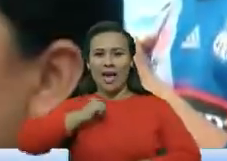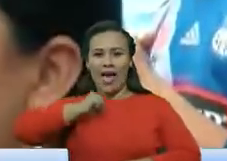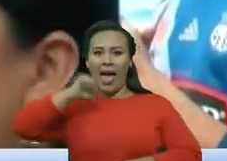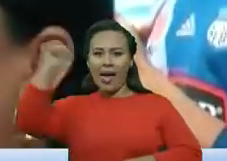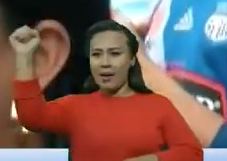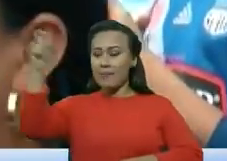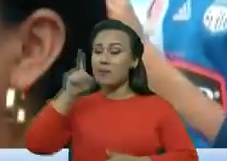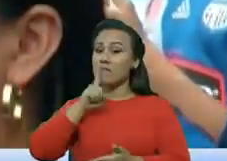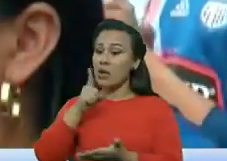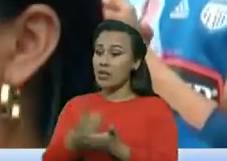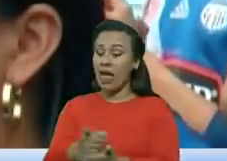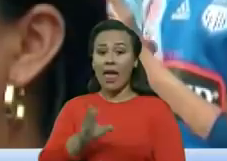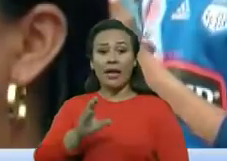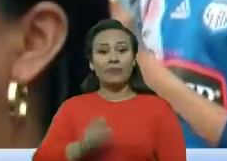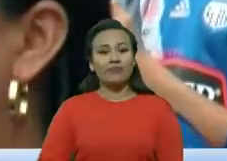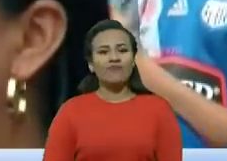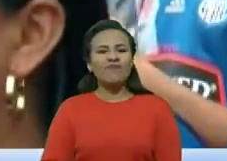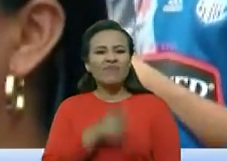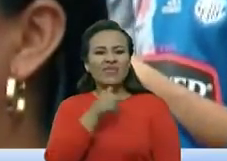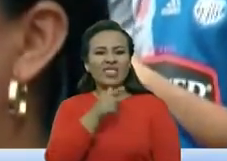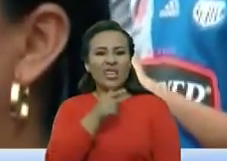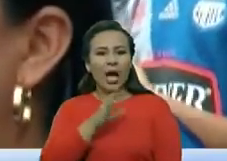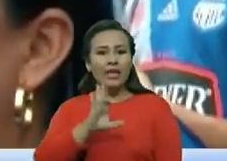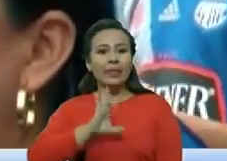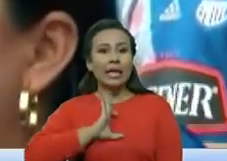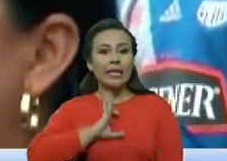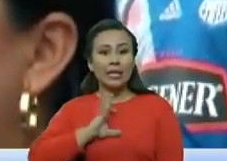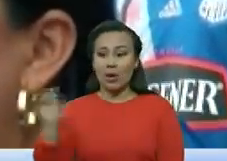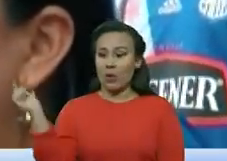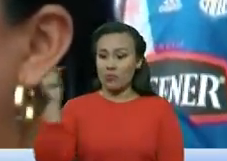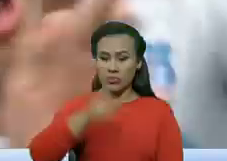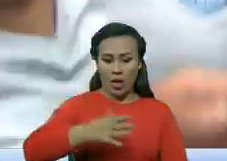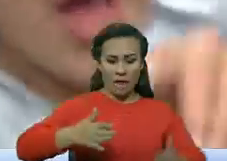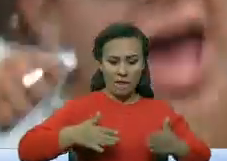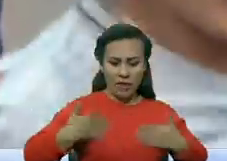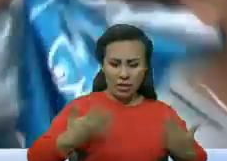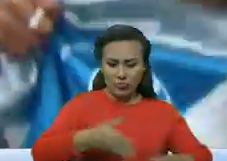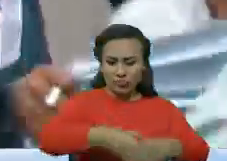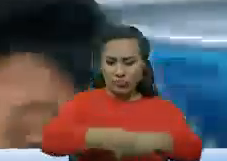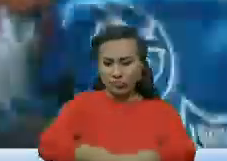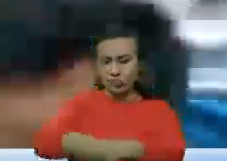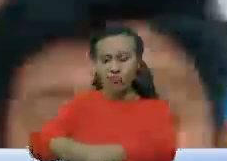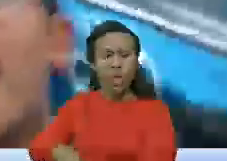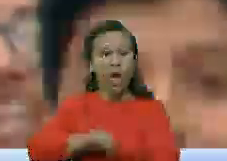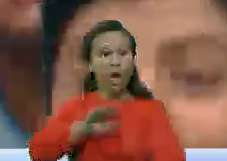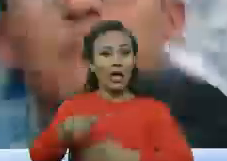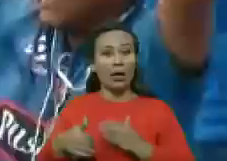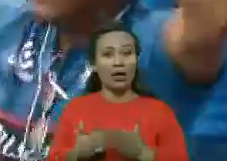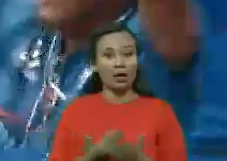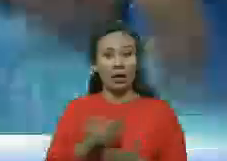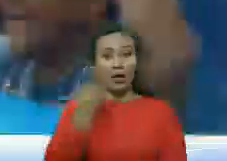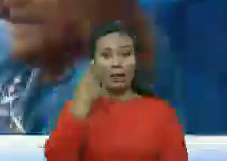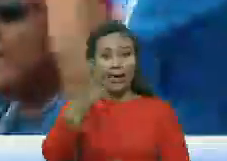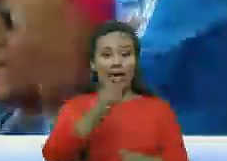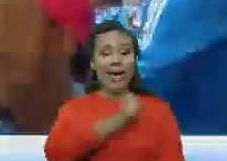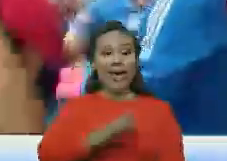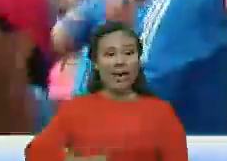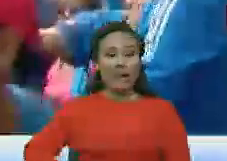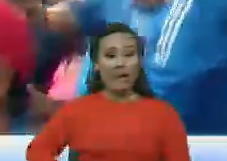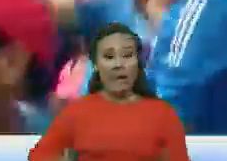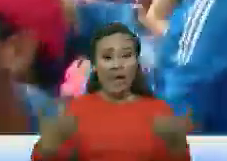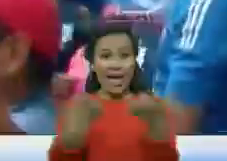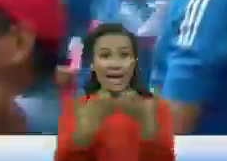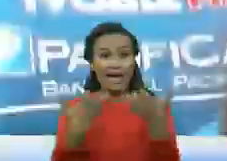el trabajo del director técnico Arias, que llegó a felicitar a todos sus jugadores. Donde el equipo eléctrico demostró ser mejor en